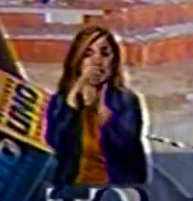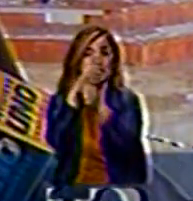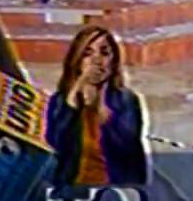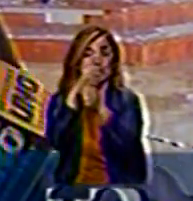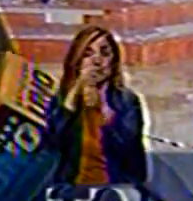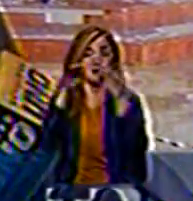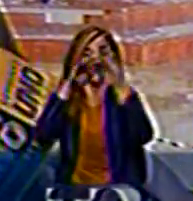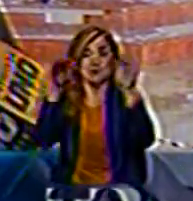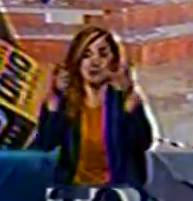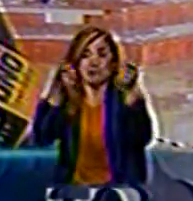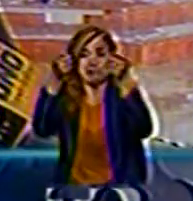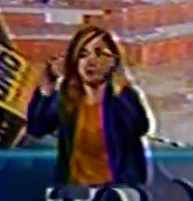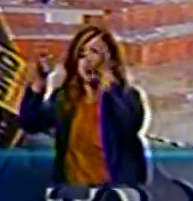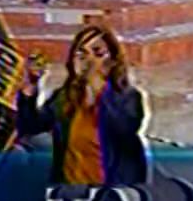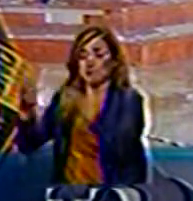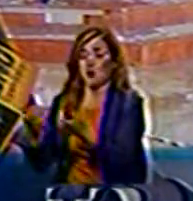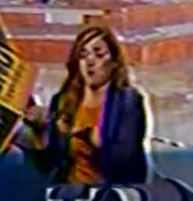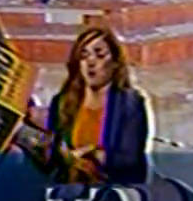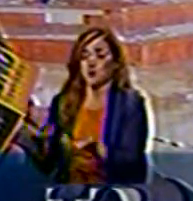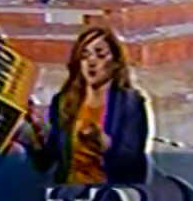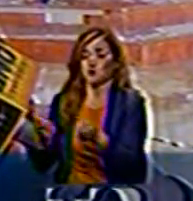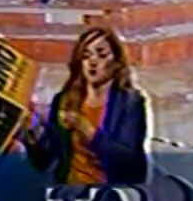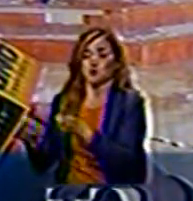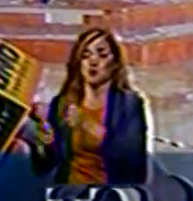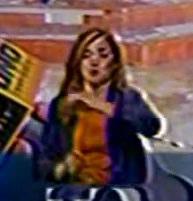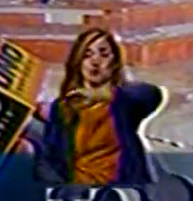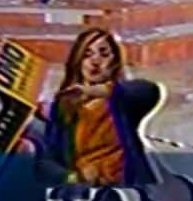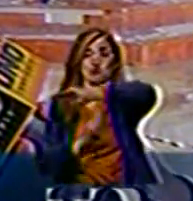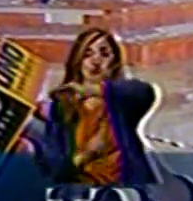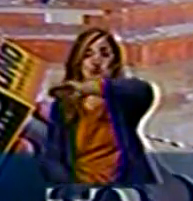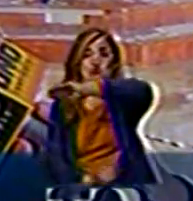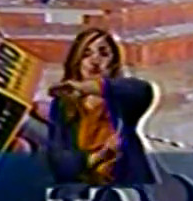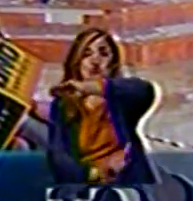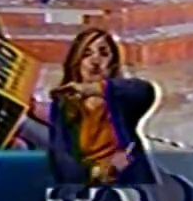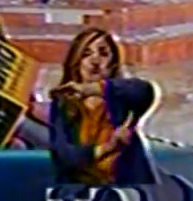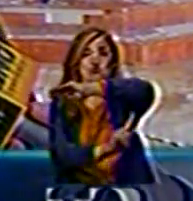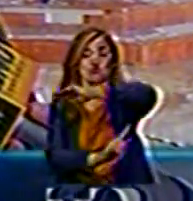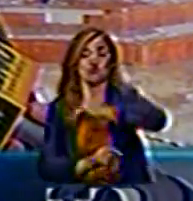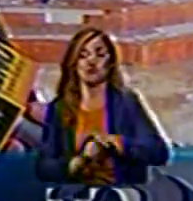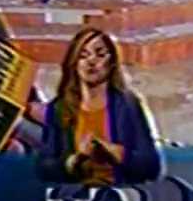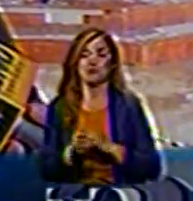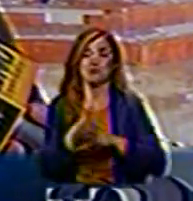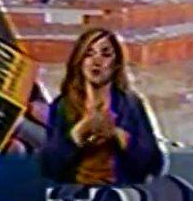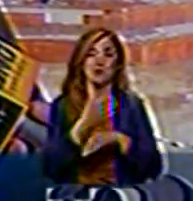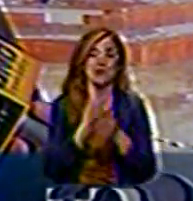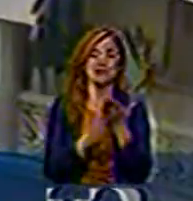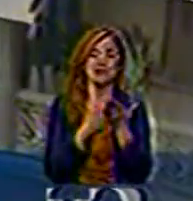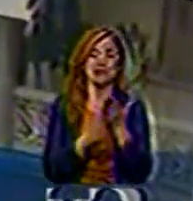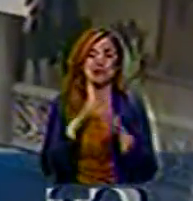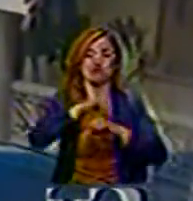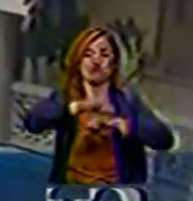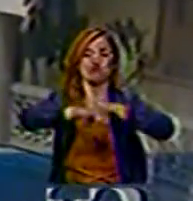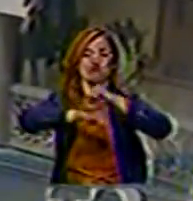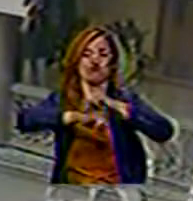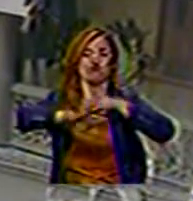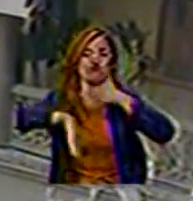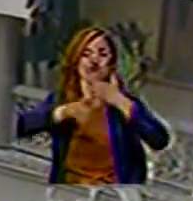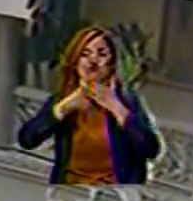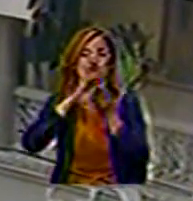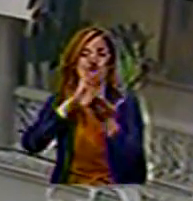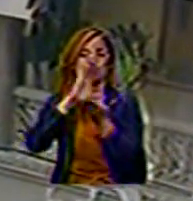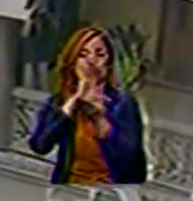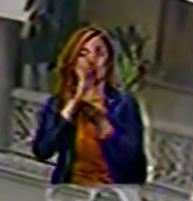de fibrocemento para bajar los pesos, generar los apuntalamientos, pero lo que más nos preocupa es hacer el análisis estructural de todo el colegio. Este colegio, que